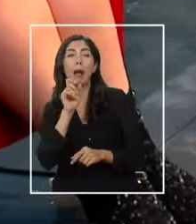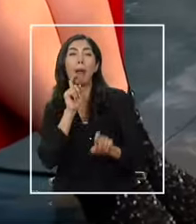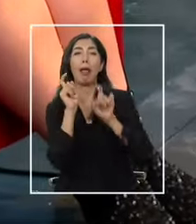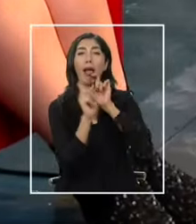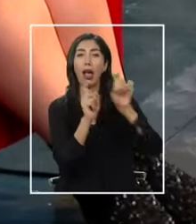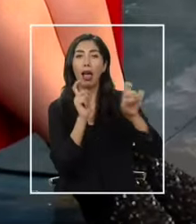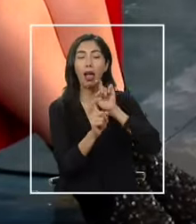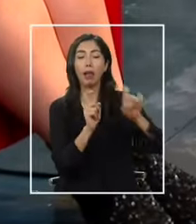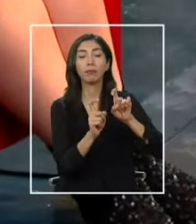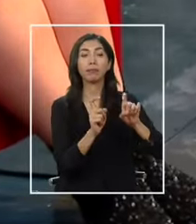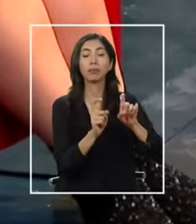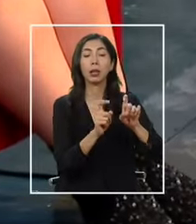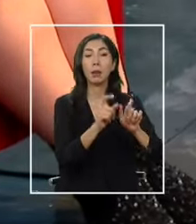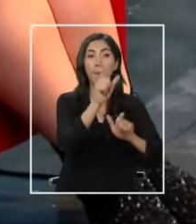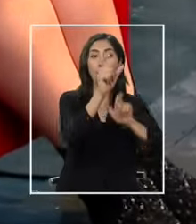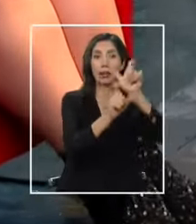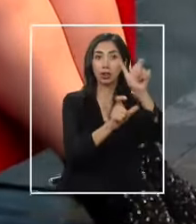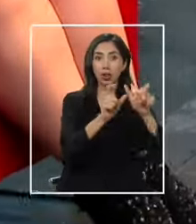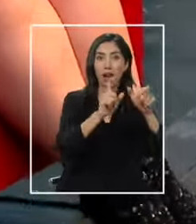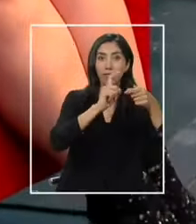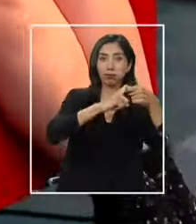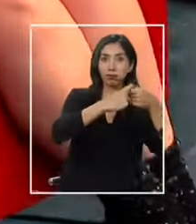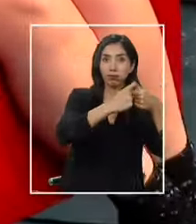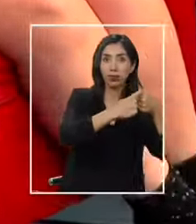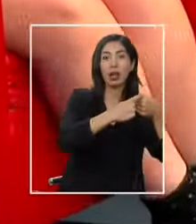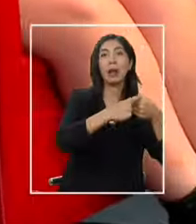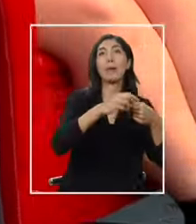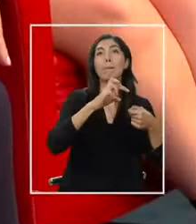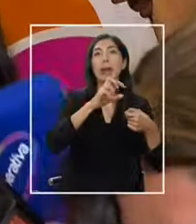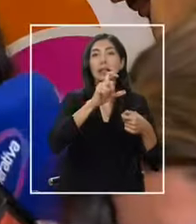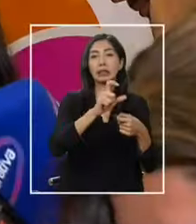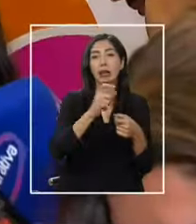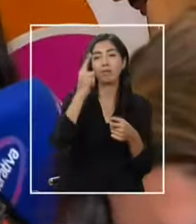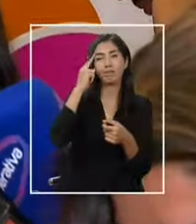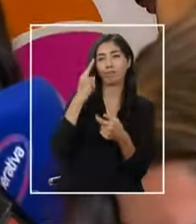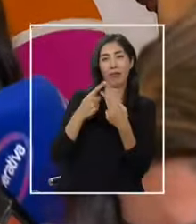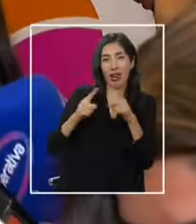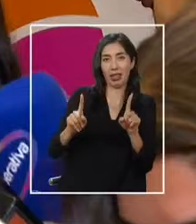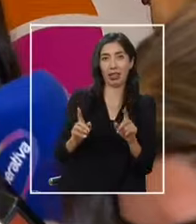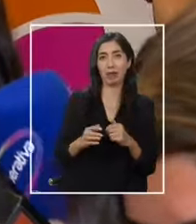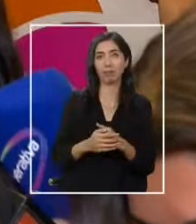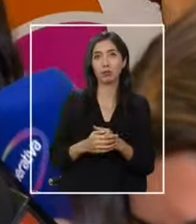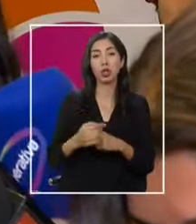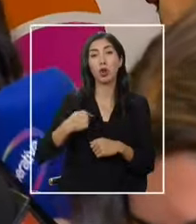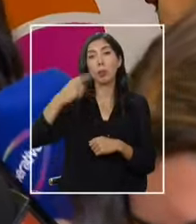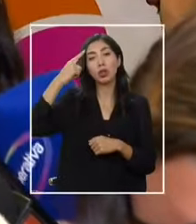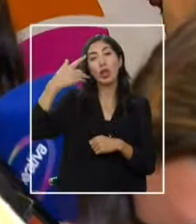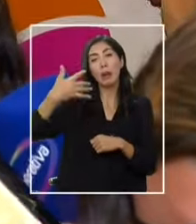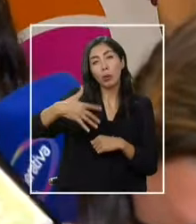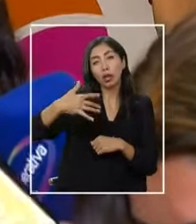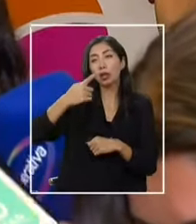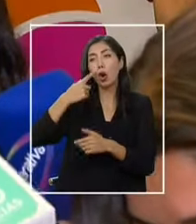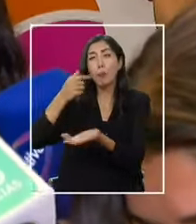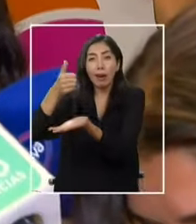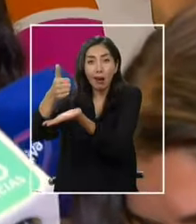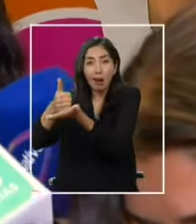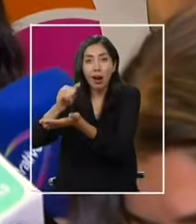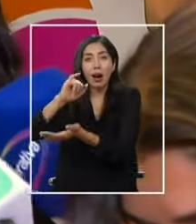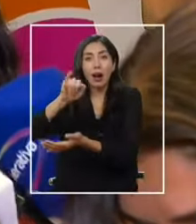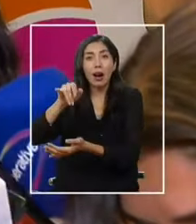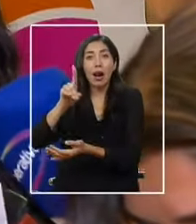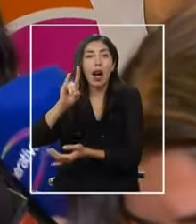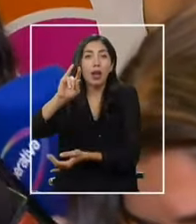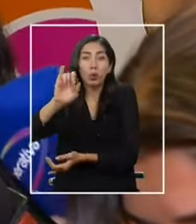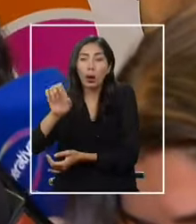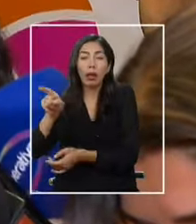incluso no fueron compartidas por miembros del PC. No hay que caer en conspiraciones. Yo creo que es importante que el alcalde Jadue en la justicia pueda determinar